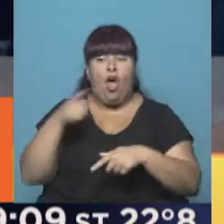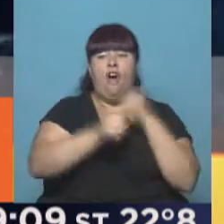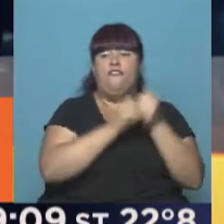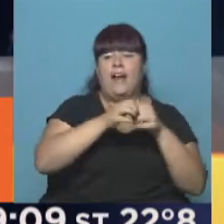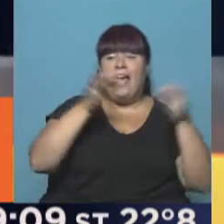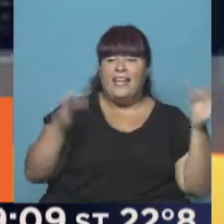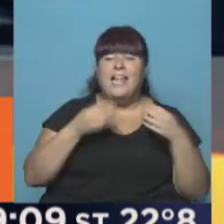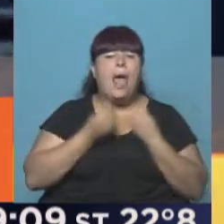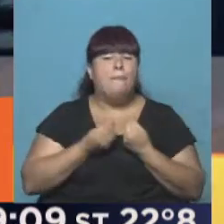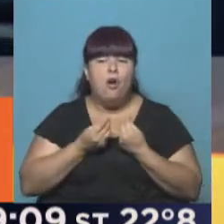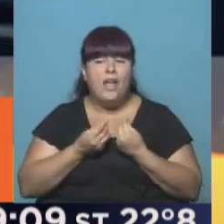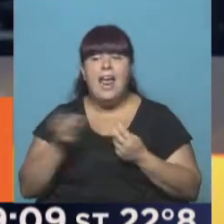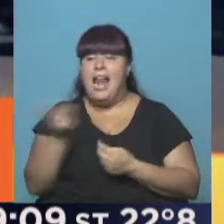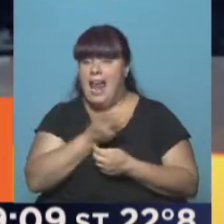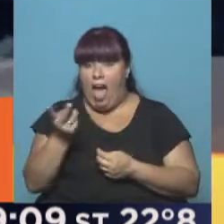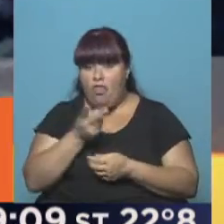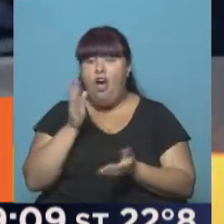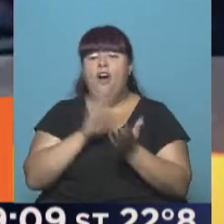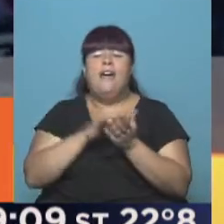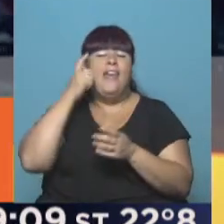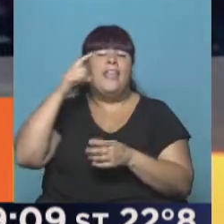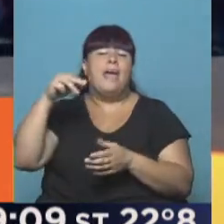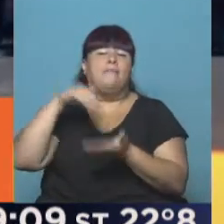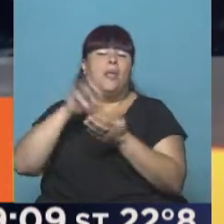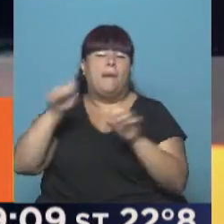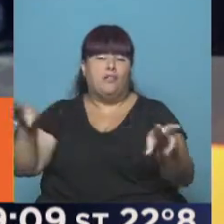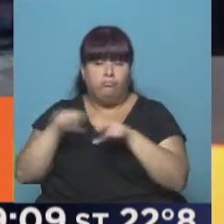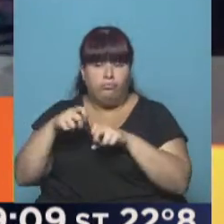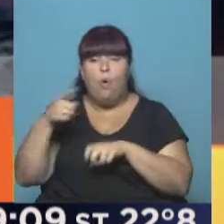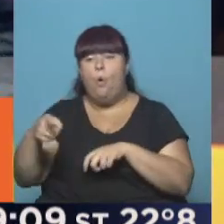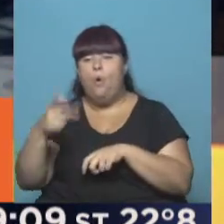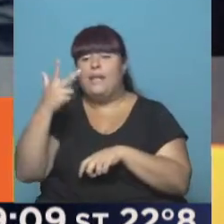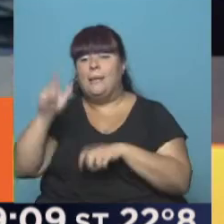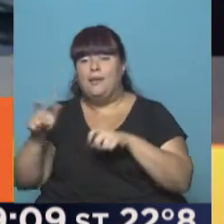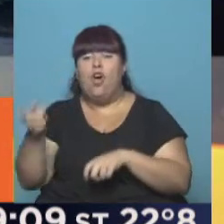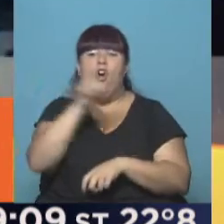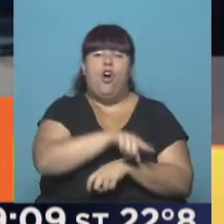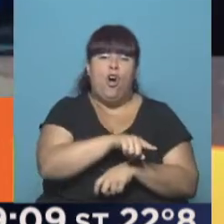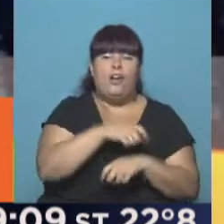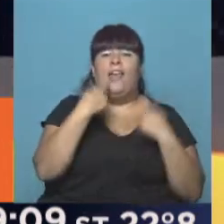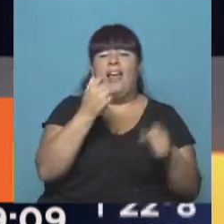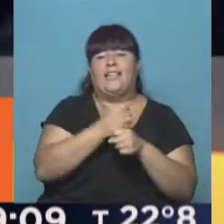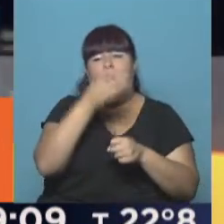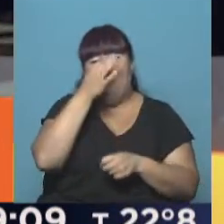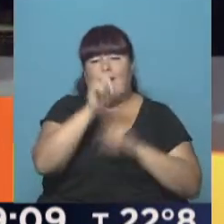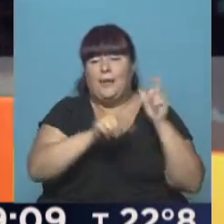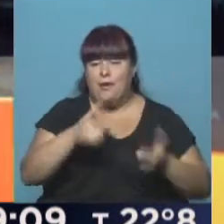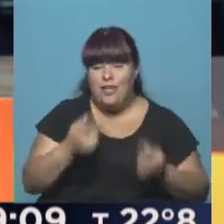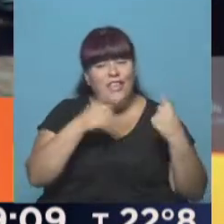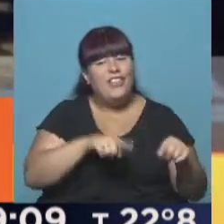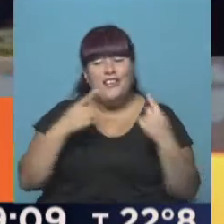fábrica textil por qué porque si las dos a lo mejor factura en diez millones de pesos una gracias con tres personas pero la otra le genera trabajo a 20 personas